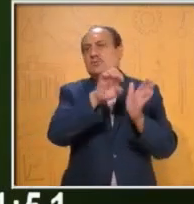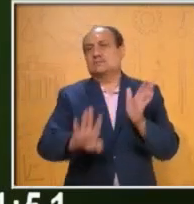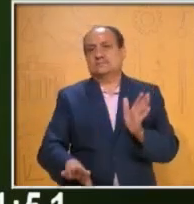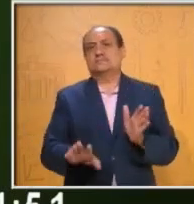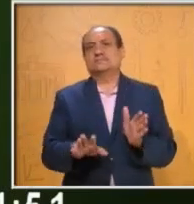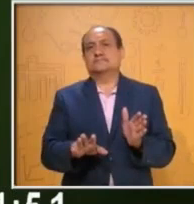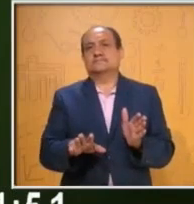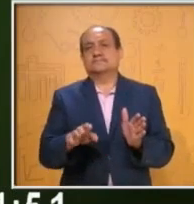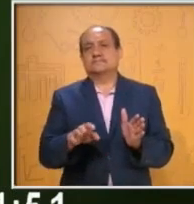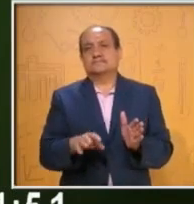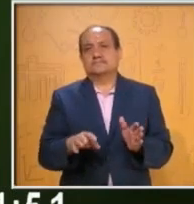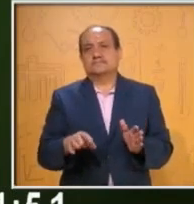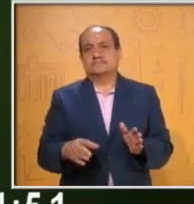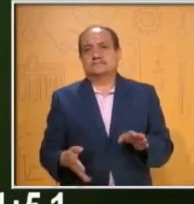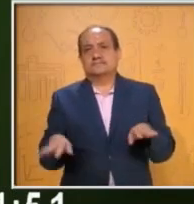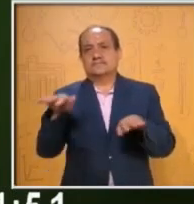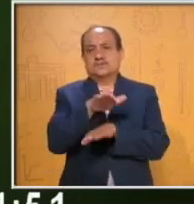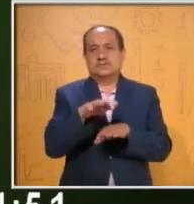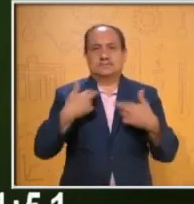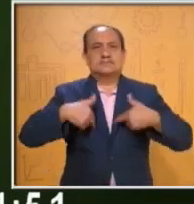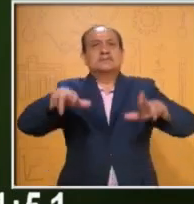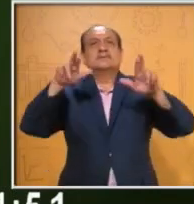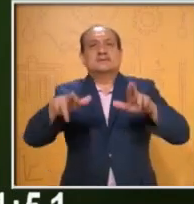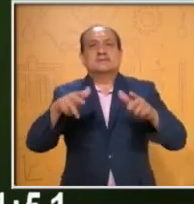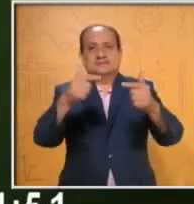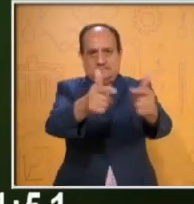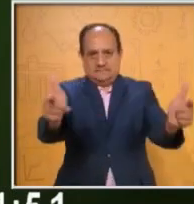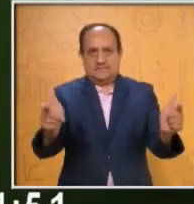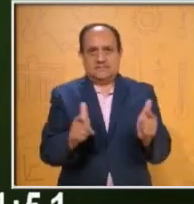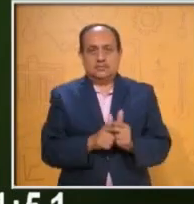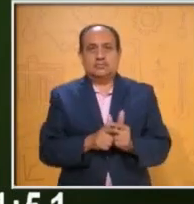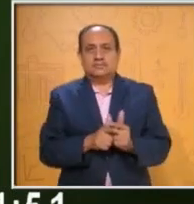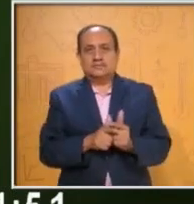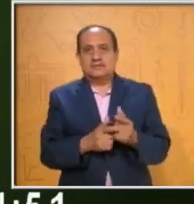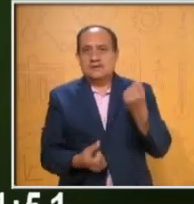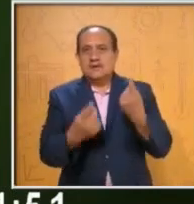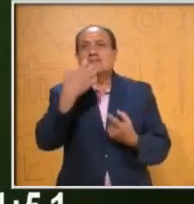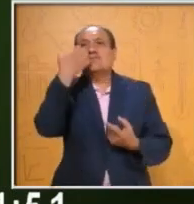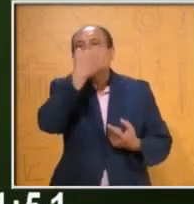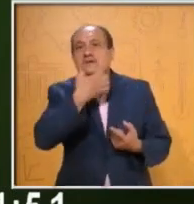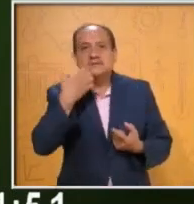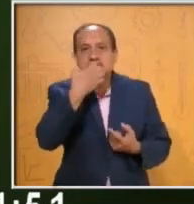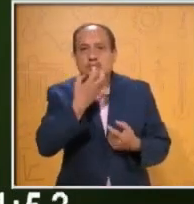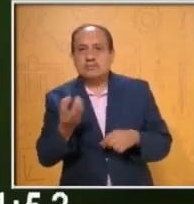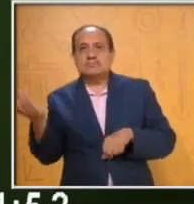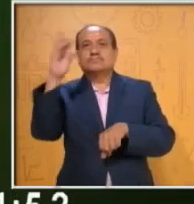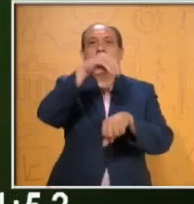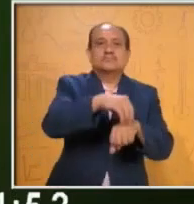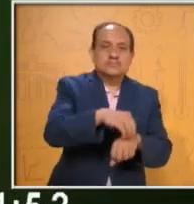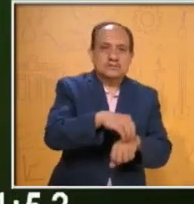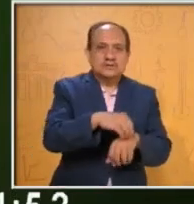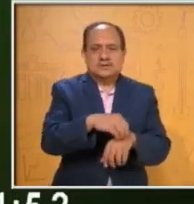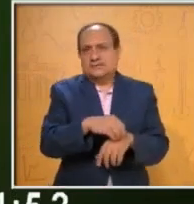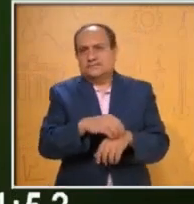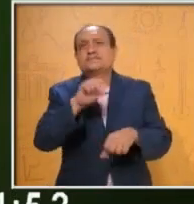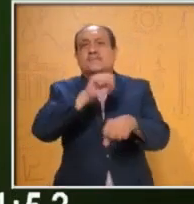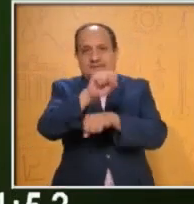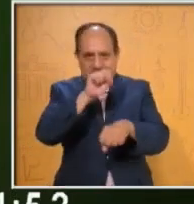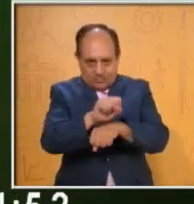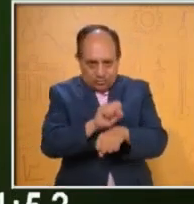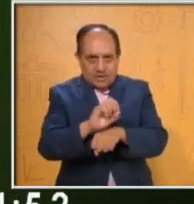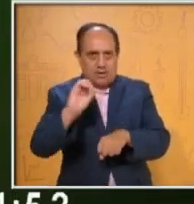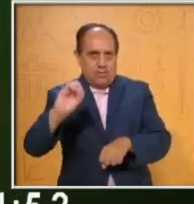anteriormente, sobre el representante del grupo. En algunas escuelas se aplica eso, sobre todo en secundaria o